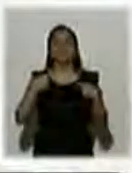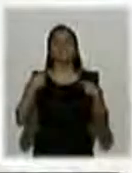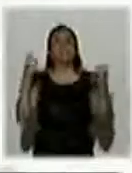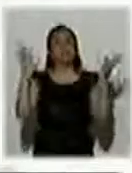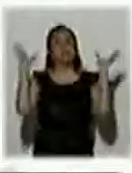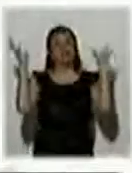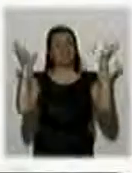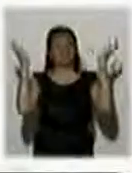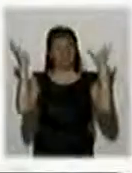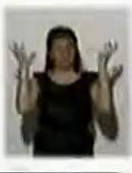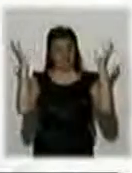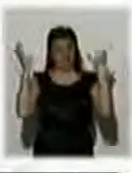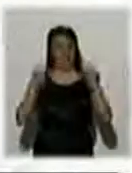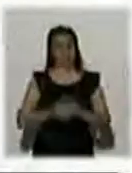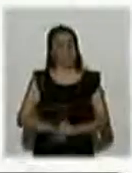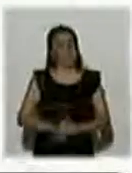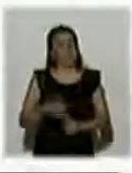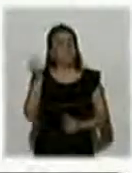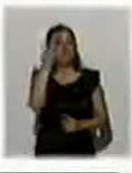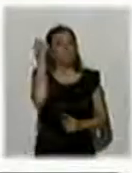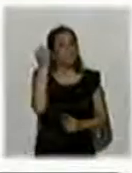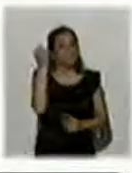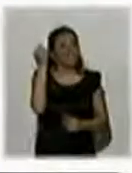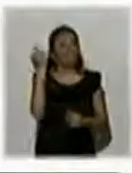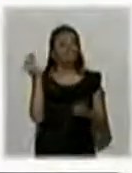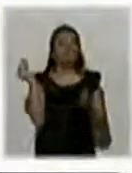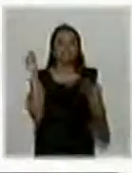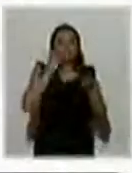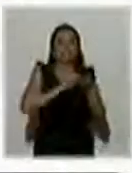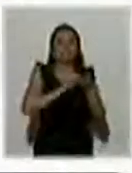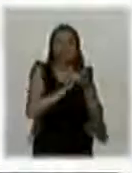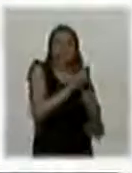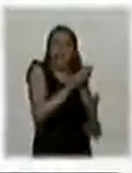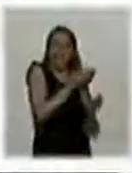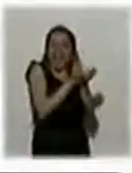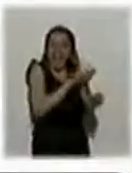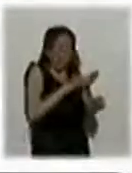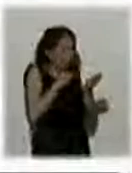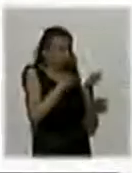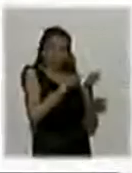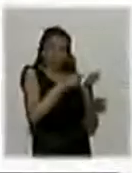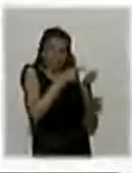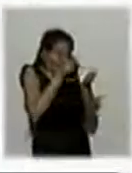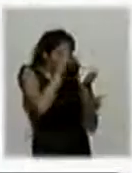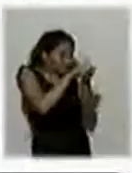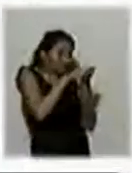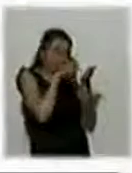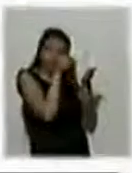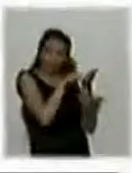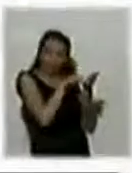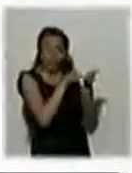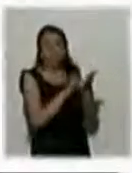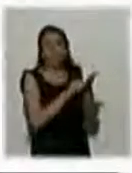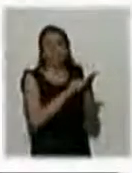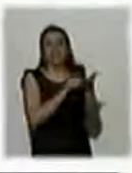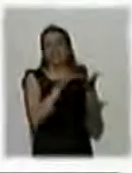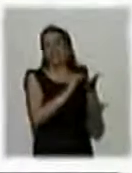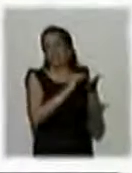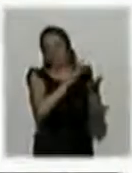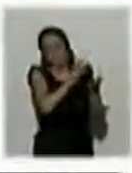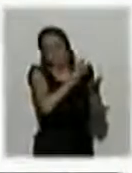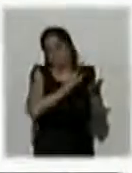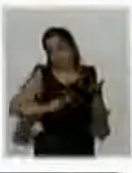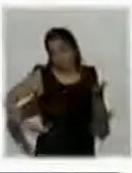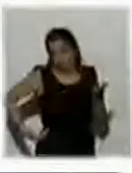creo que es importante incorporar a la agenda política, a la agenda de los gobiernos municipales, provinciales y nacional,